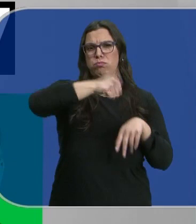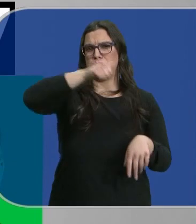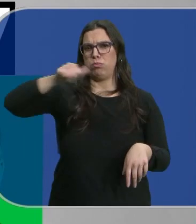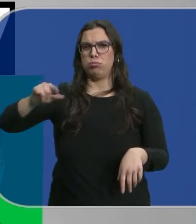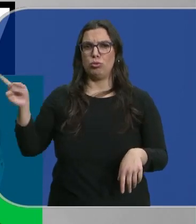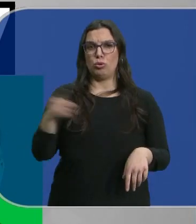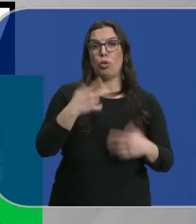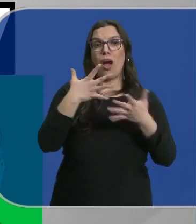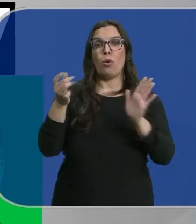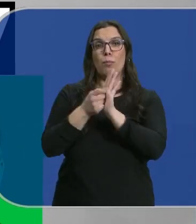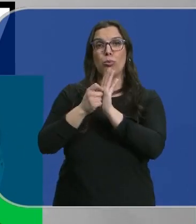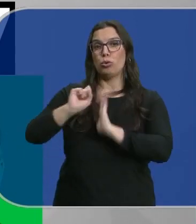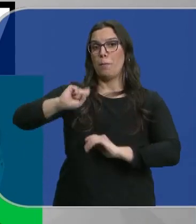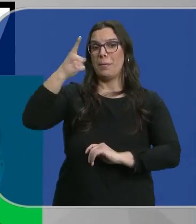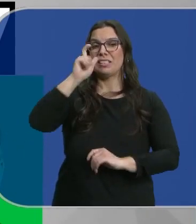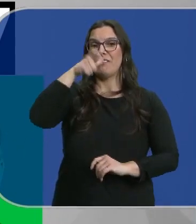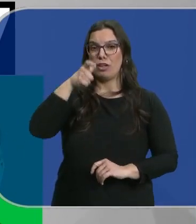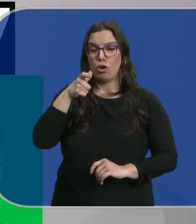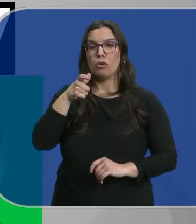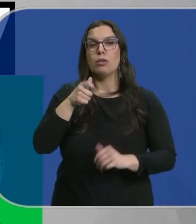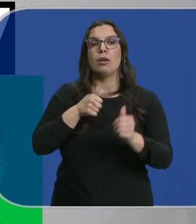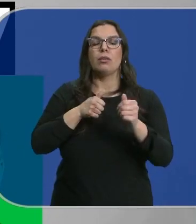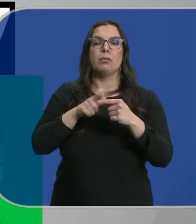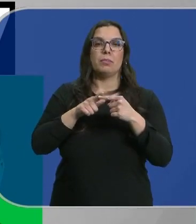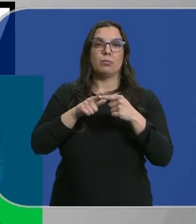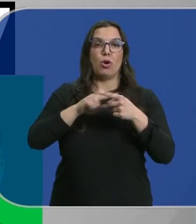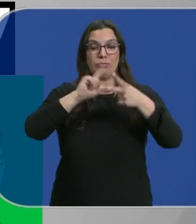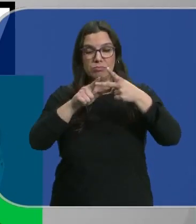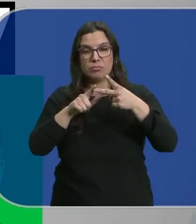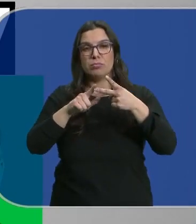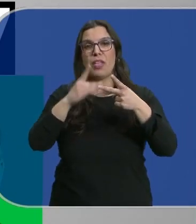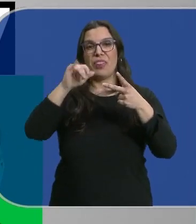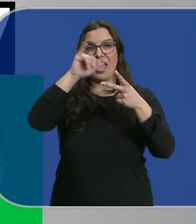Feijóo aparece como el mejor valorado, por delante de Yolanda Díaz y Pedro Sánchez.